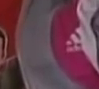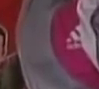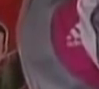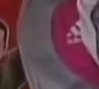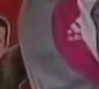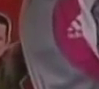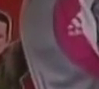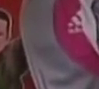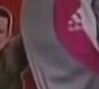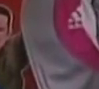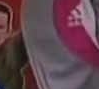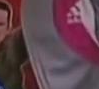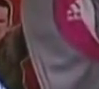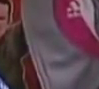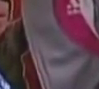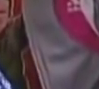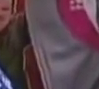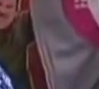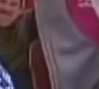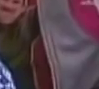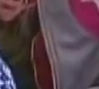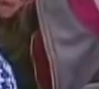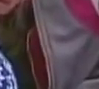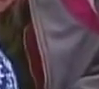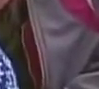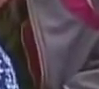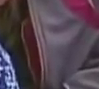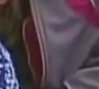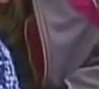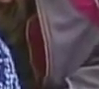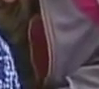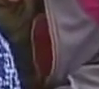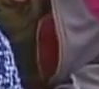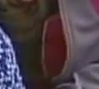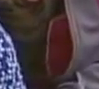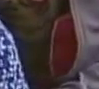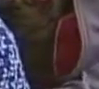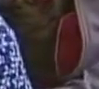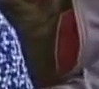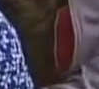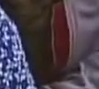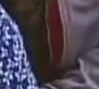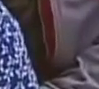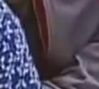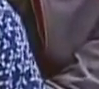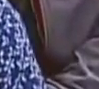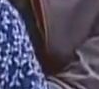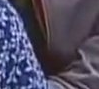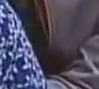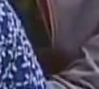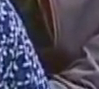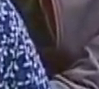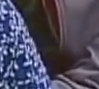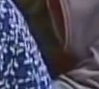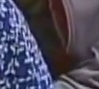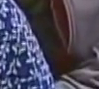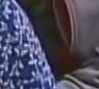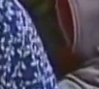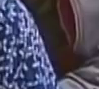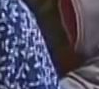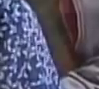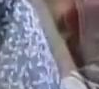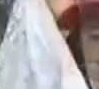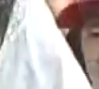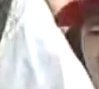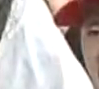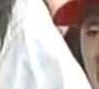viva Buenas tardes señor presidente Buenas tardes colega camarada profesor aristóbulo isturi